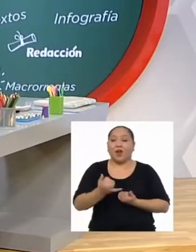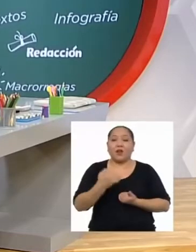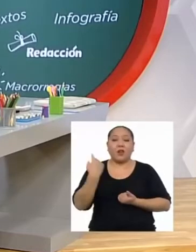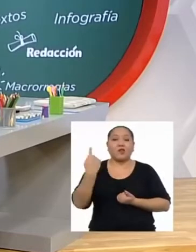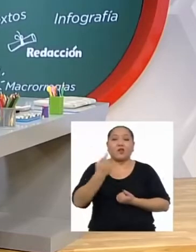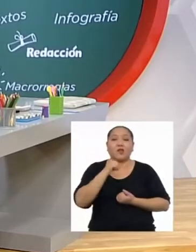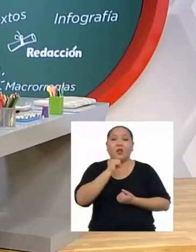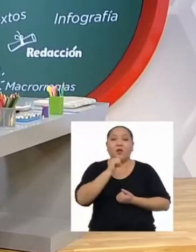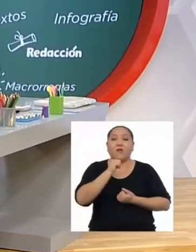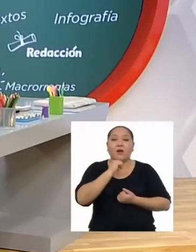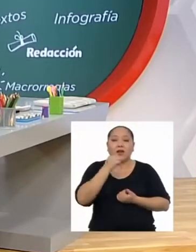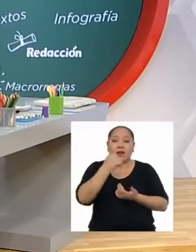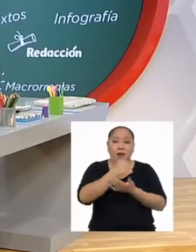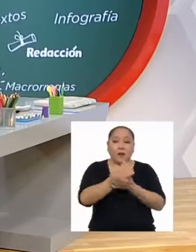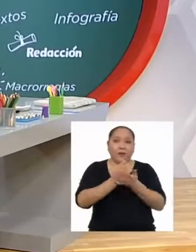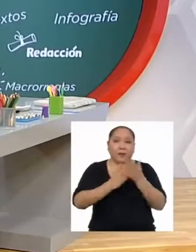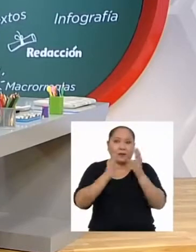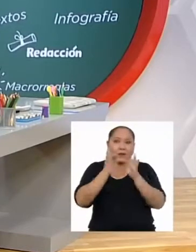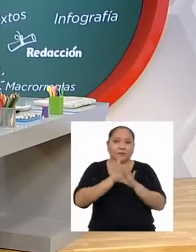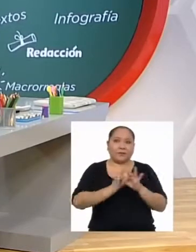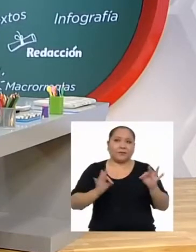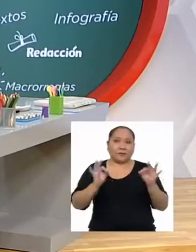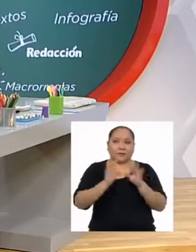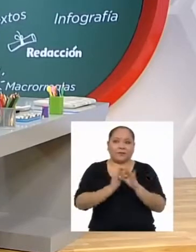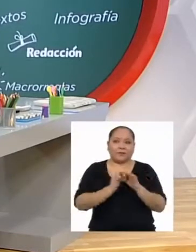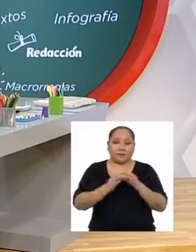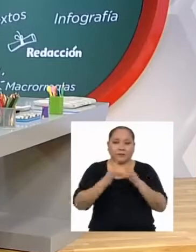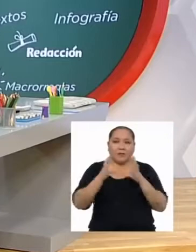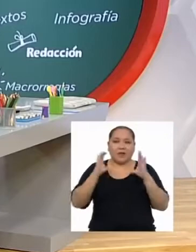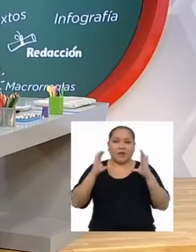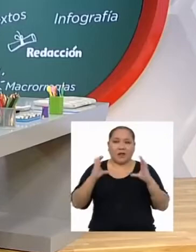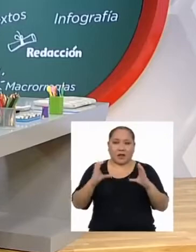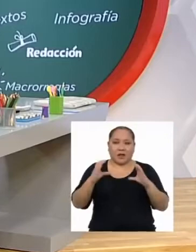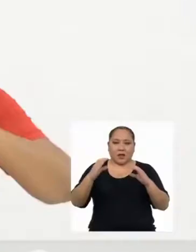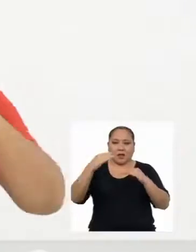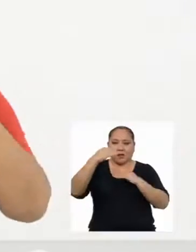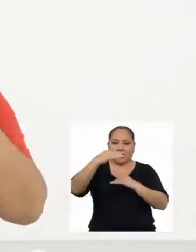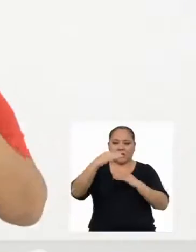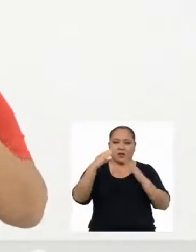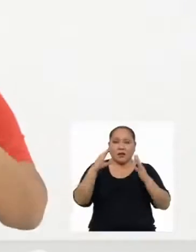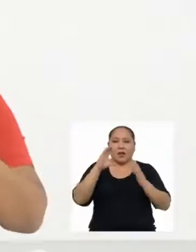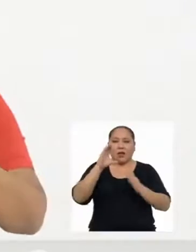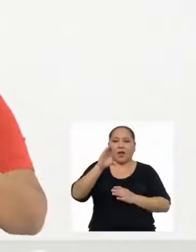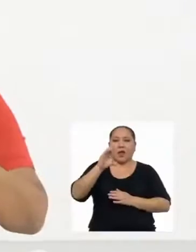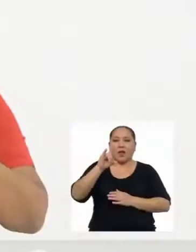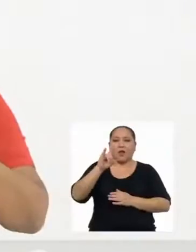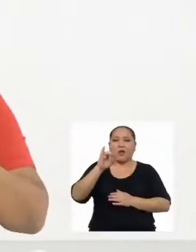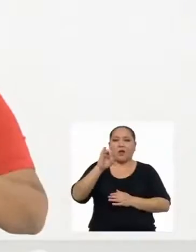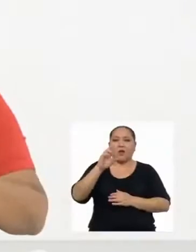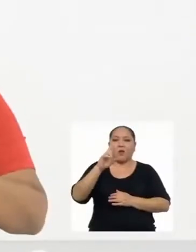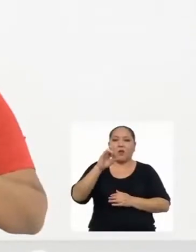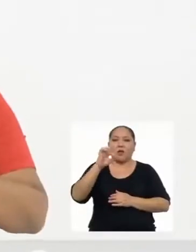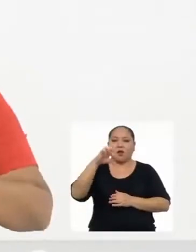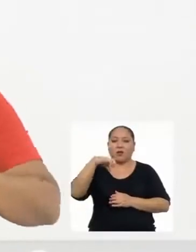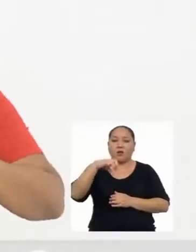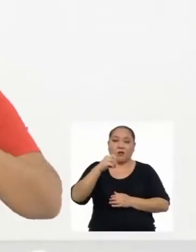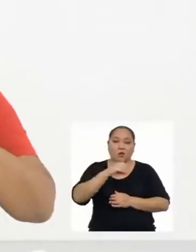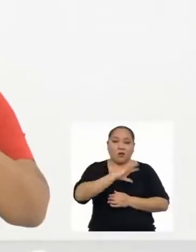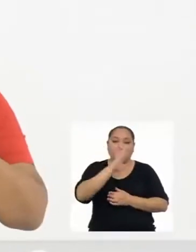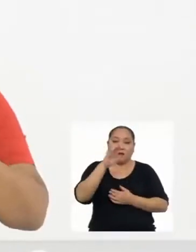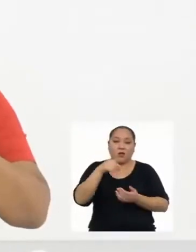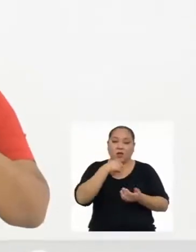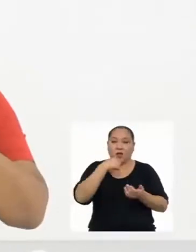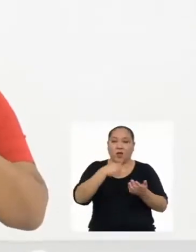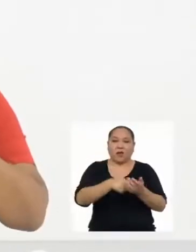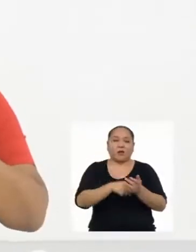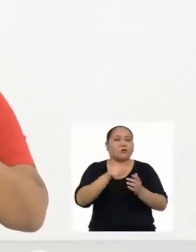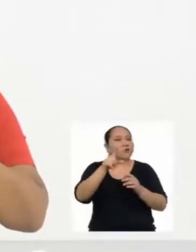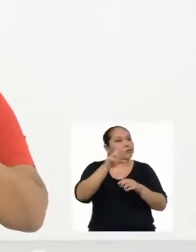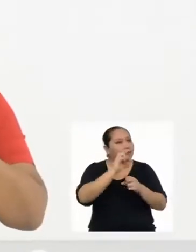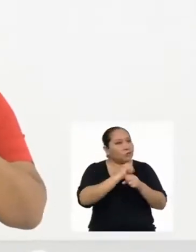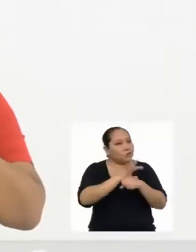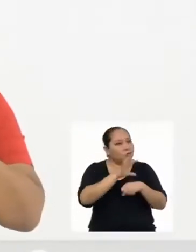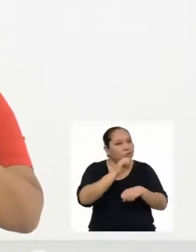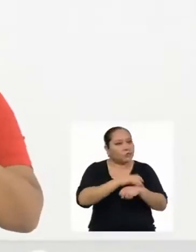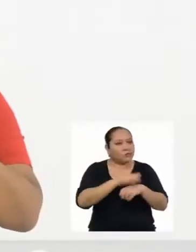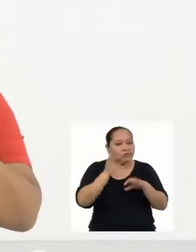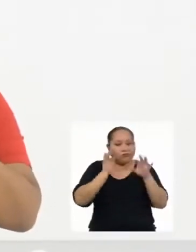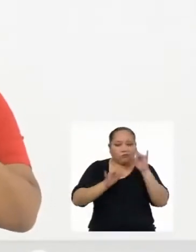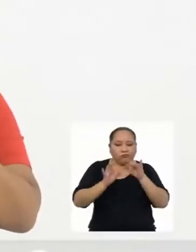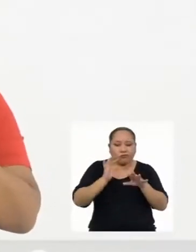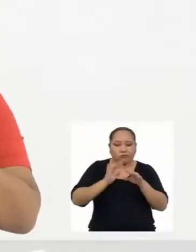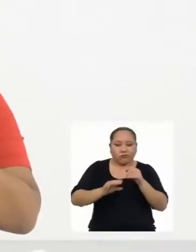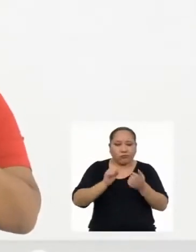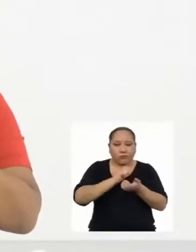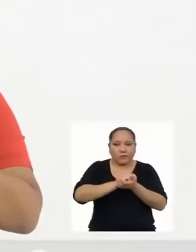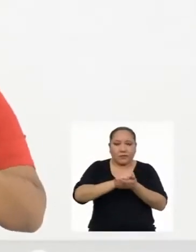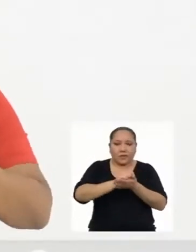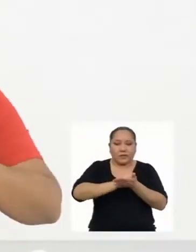parte más importante, el cuerpo de toda la carta. Un consejo, Rodrigo. Escribe sin miedo tus